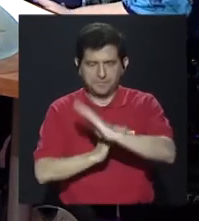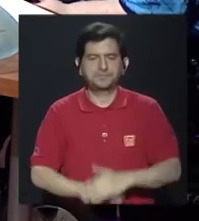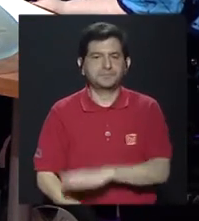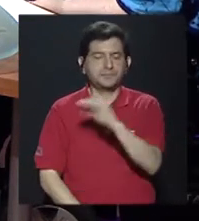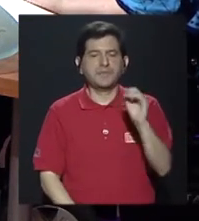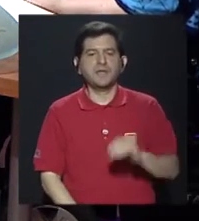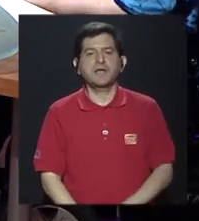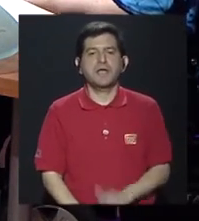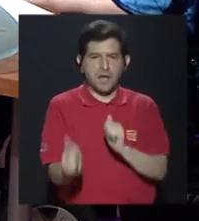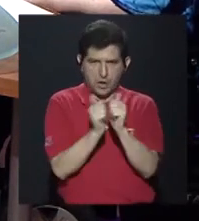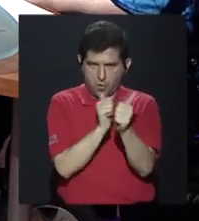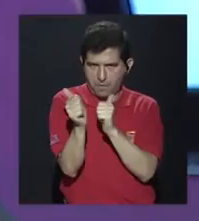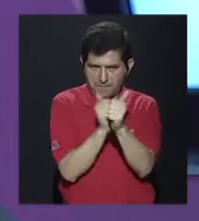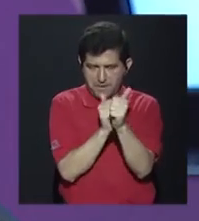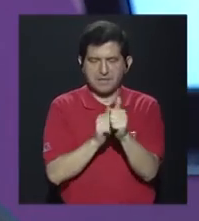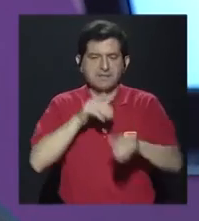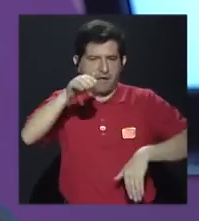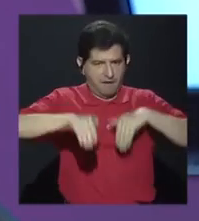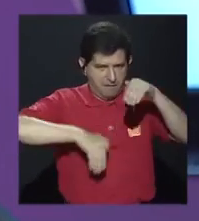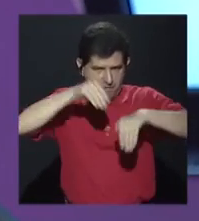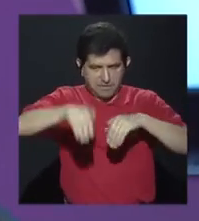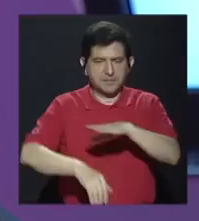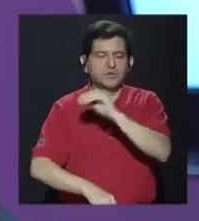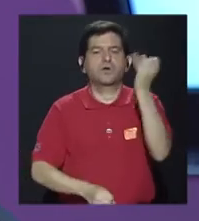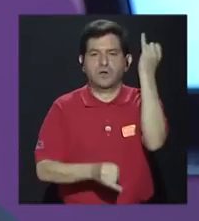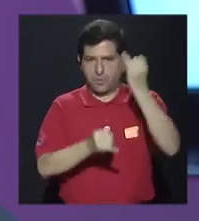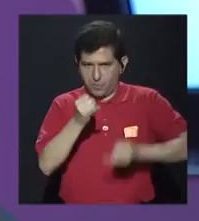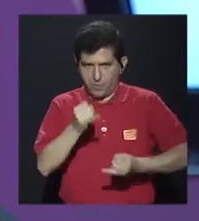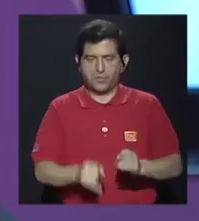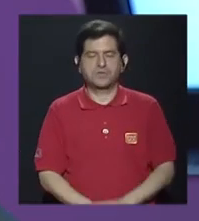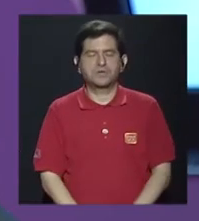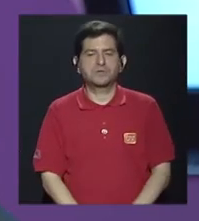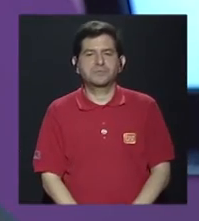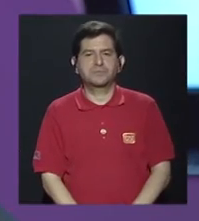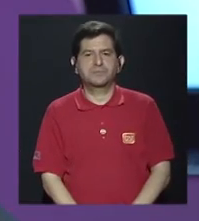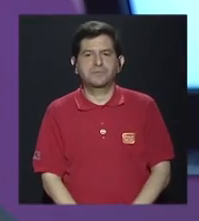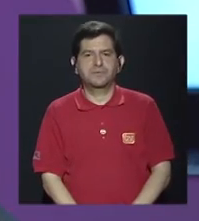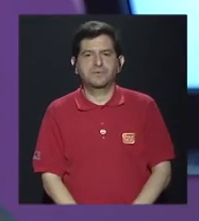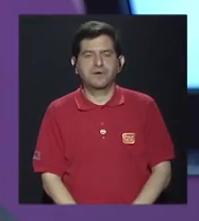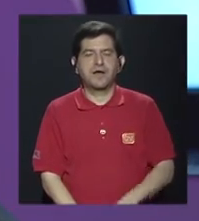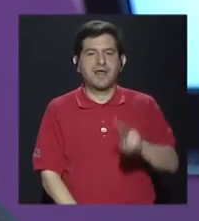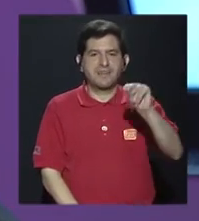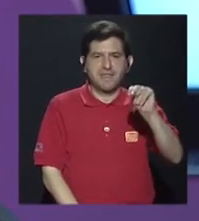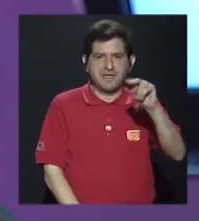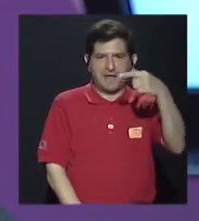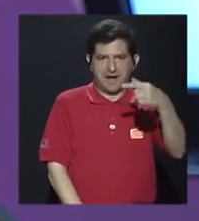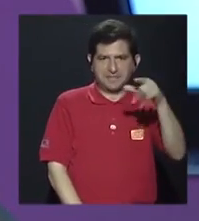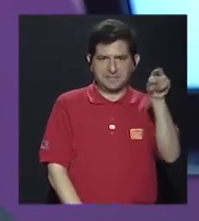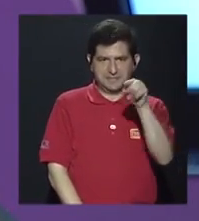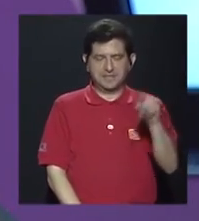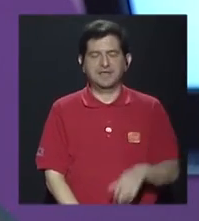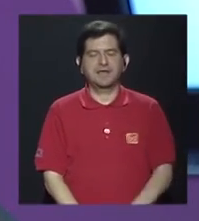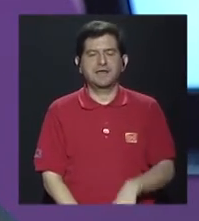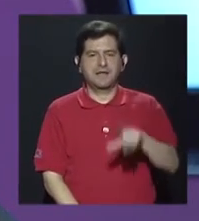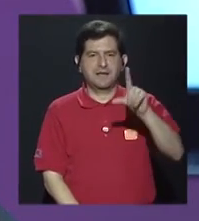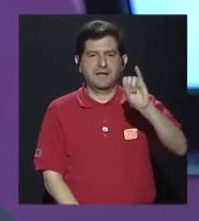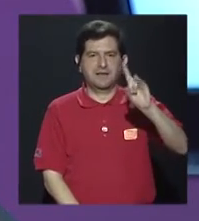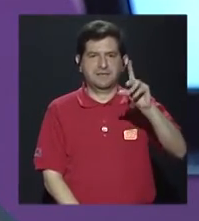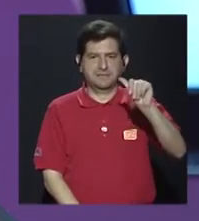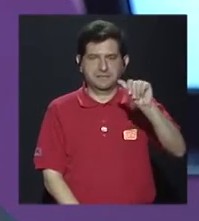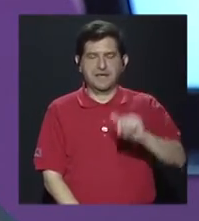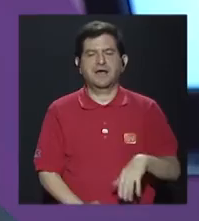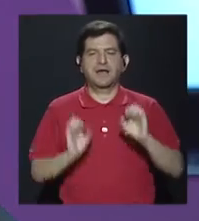de las competidoras en natación. Y finalmente, nuestra compañera Nidia García Zamora, licenciada en Educación